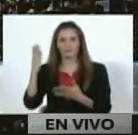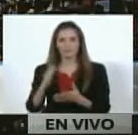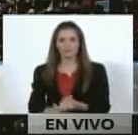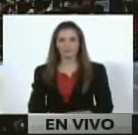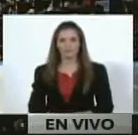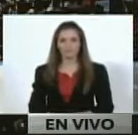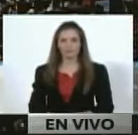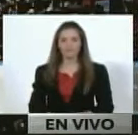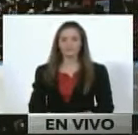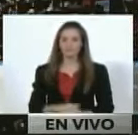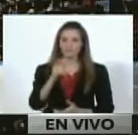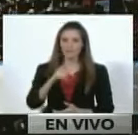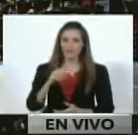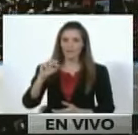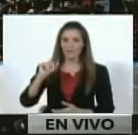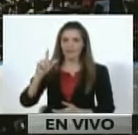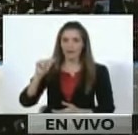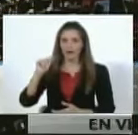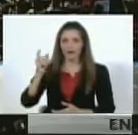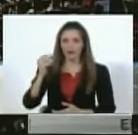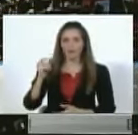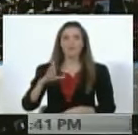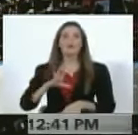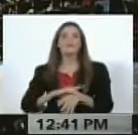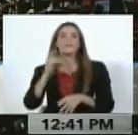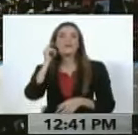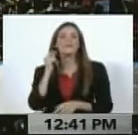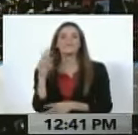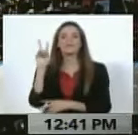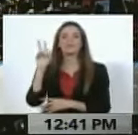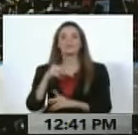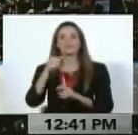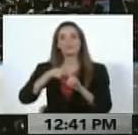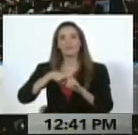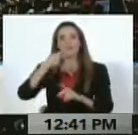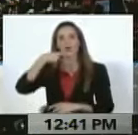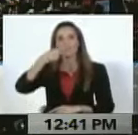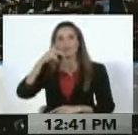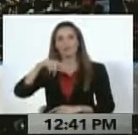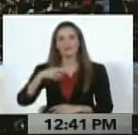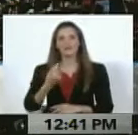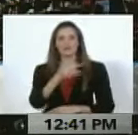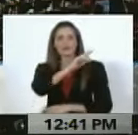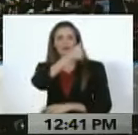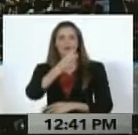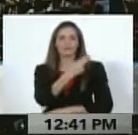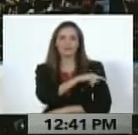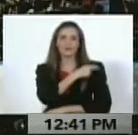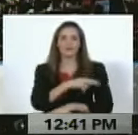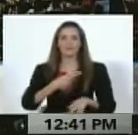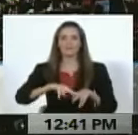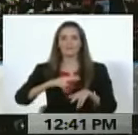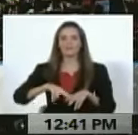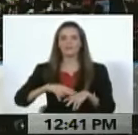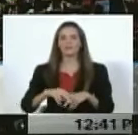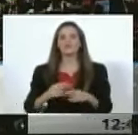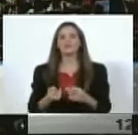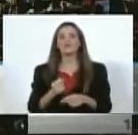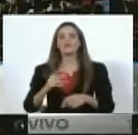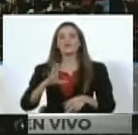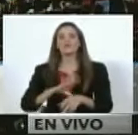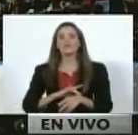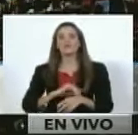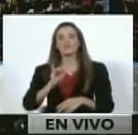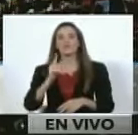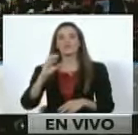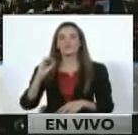cubana. Ciudadana Milagros Guerra, médica venezolana, luchadora política, directora del Hospital Pediátrico Dr. Julio Criollo